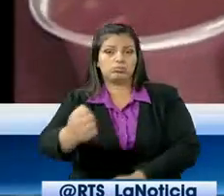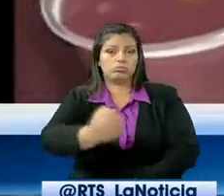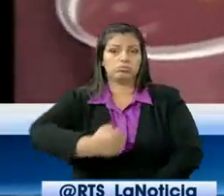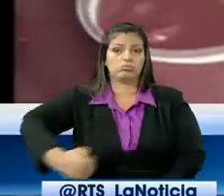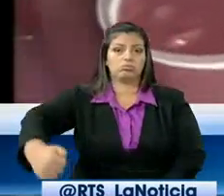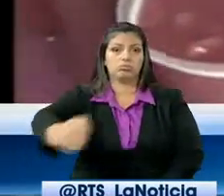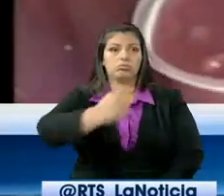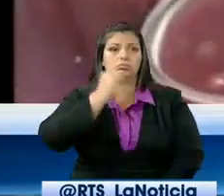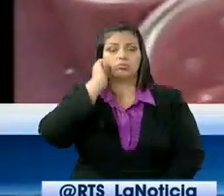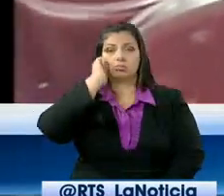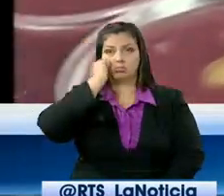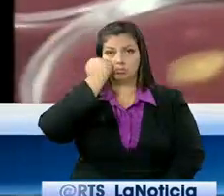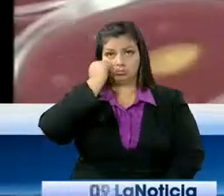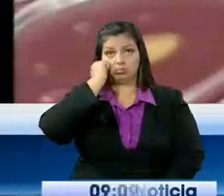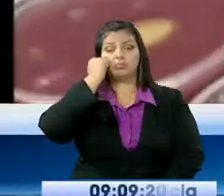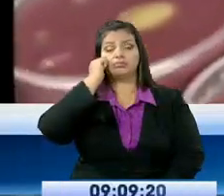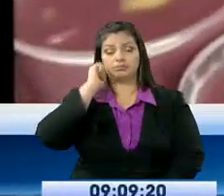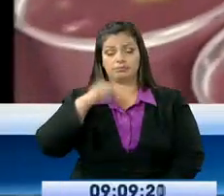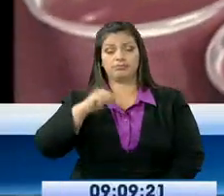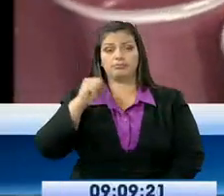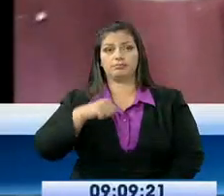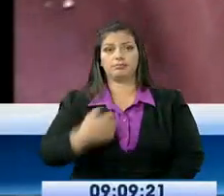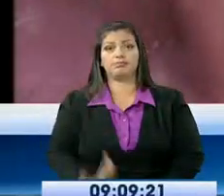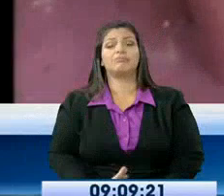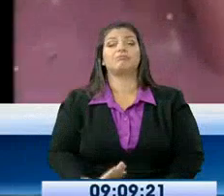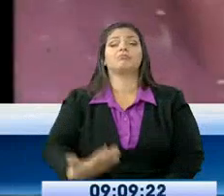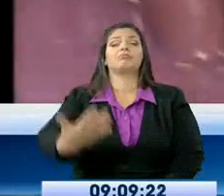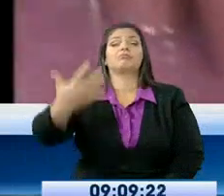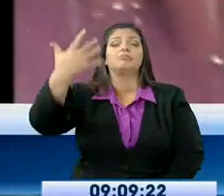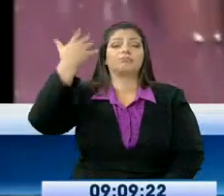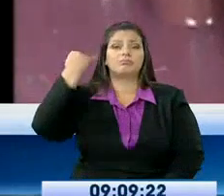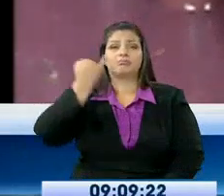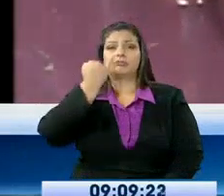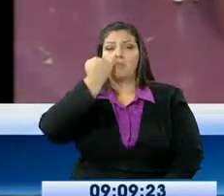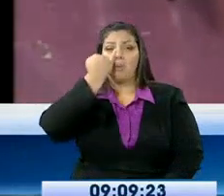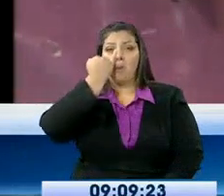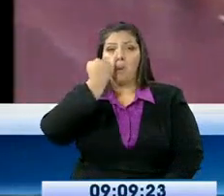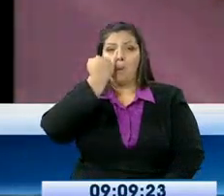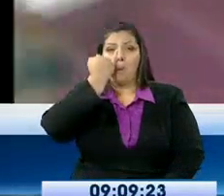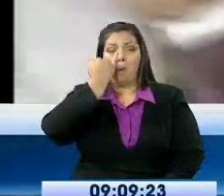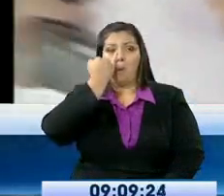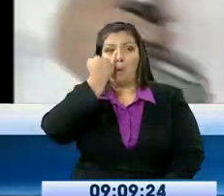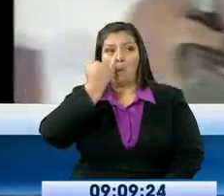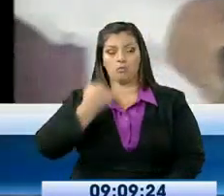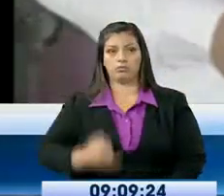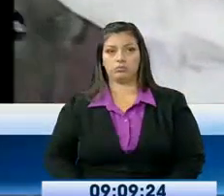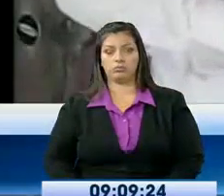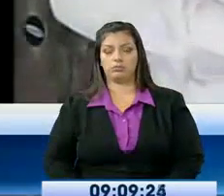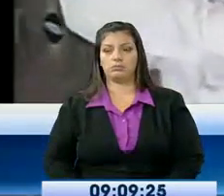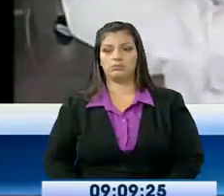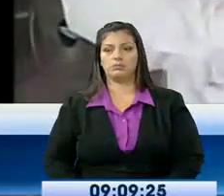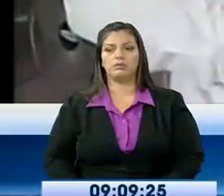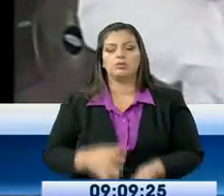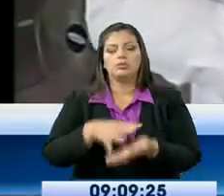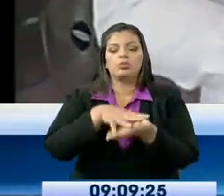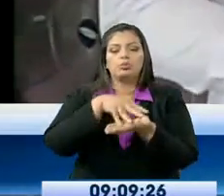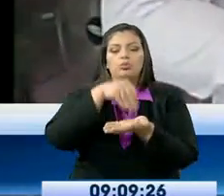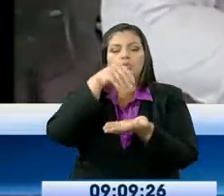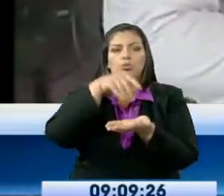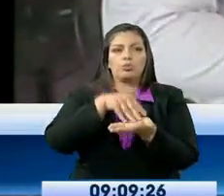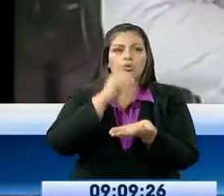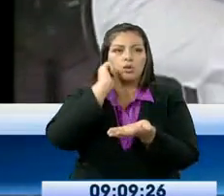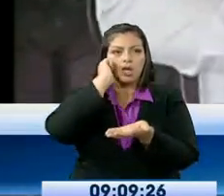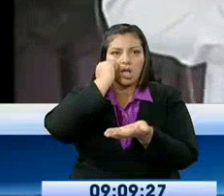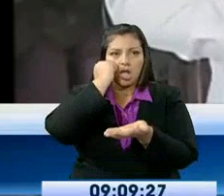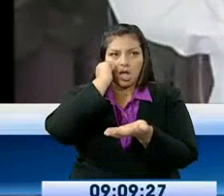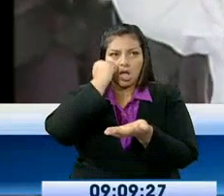era muy apetecida en la época del Tahuandinsuyo, porque era dado como ofrenda para las personas que habían partido al otro